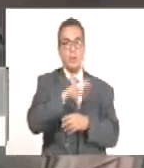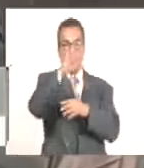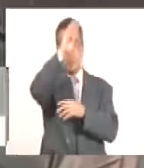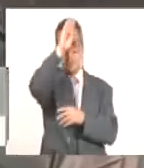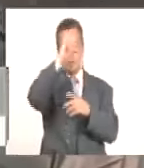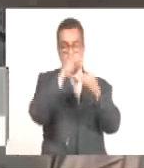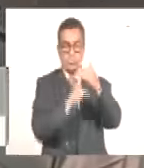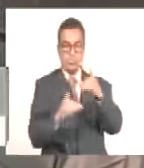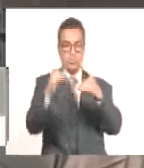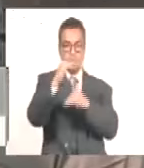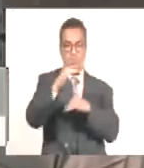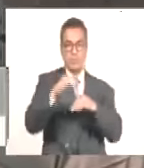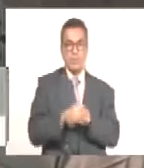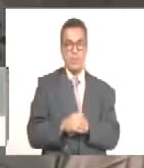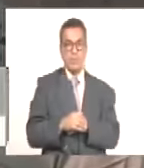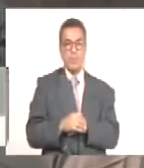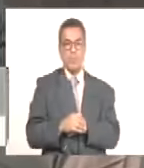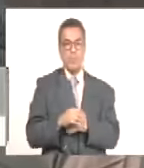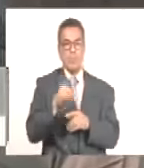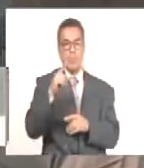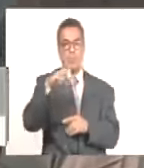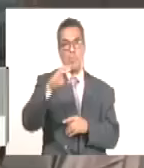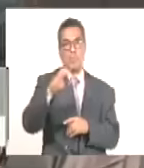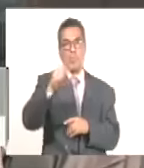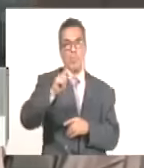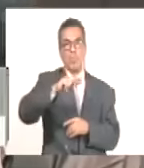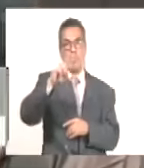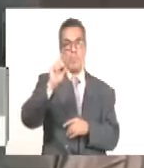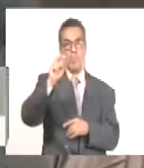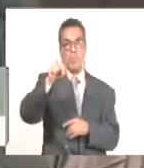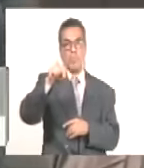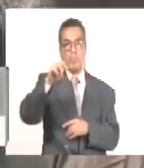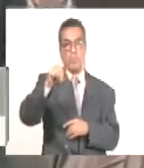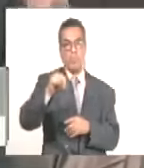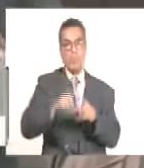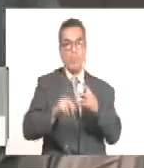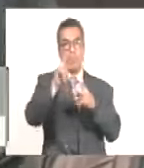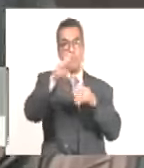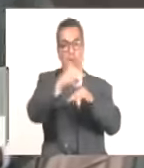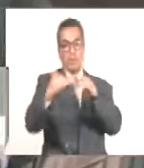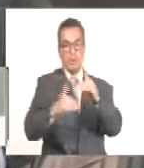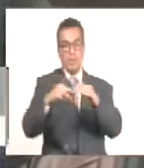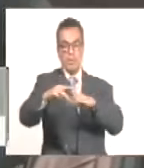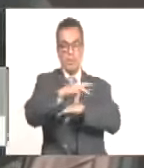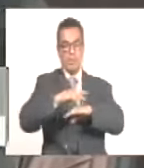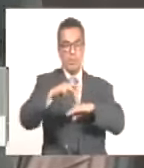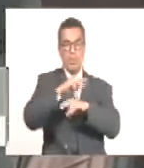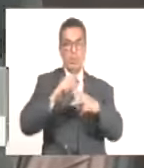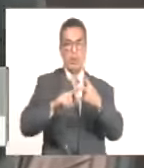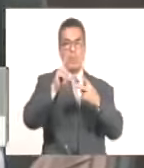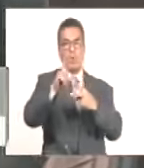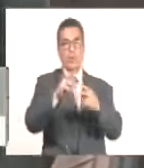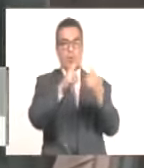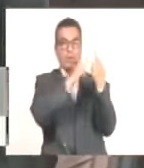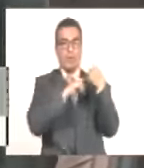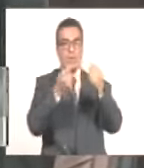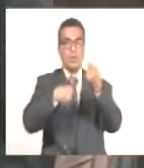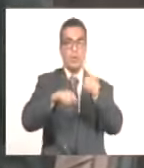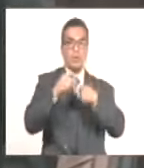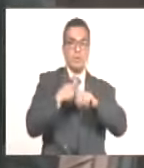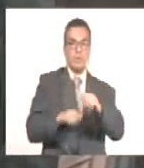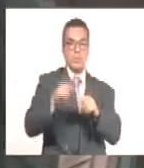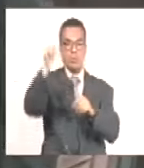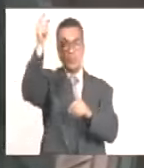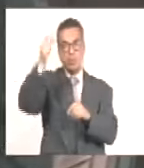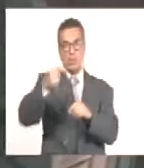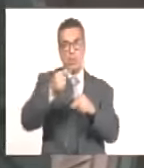encabezada por la almirante Carmen Meléndez, dos viceministros, los dos encargados de negocios tanto de